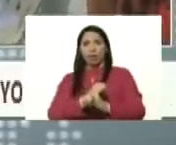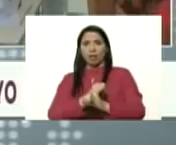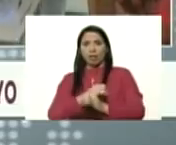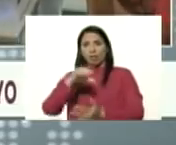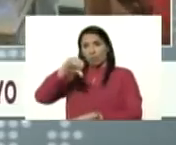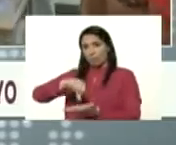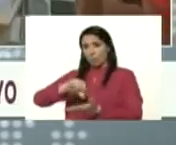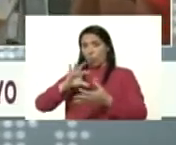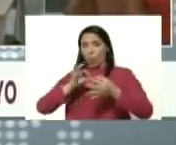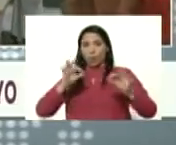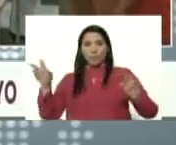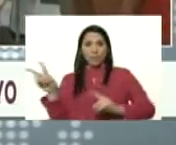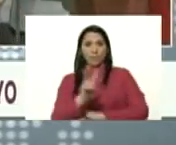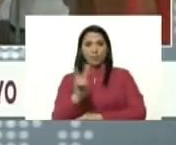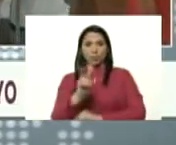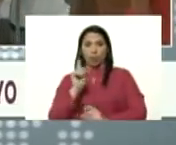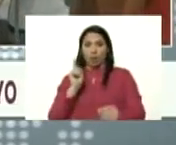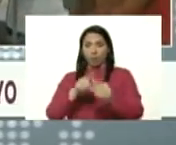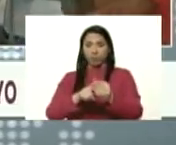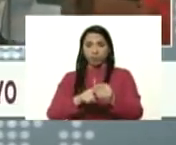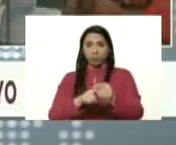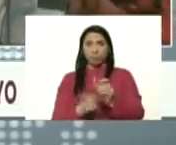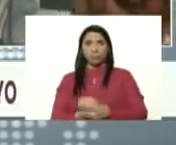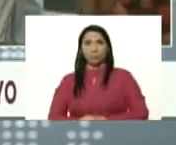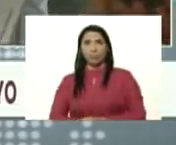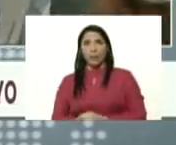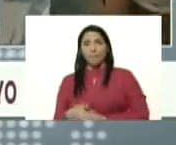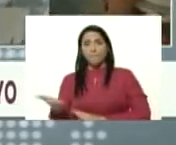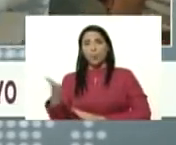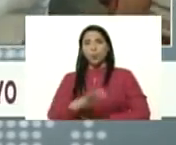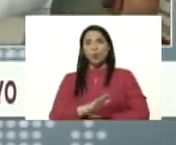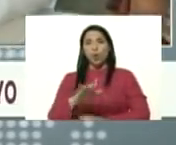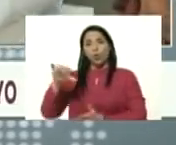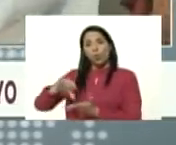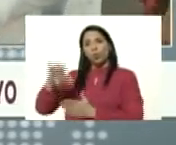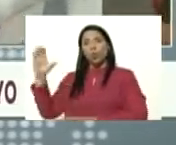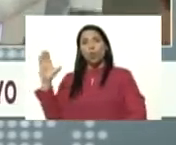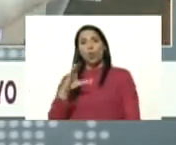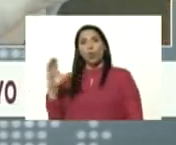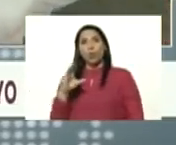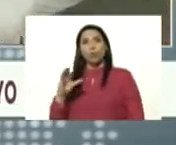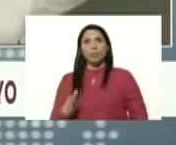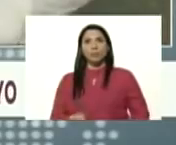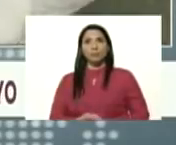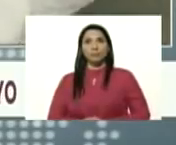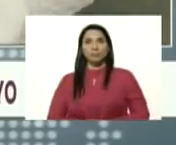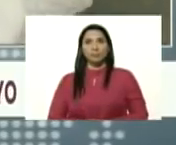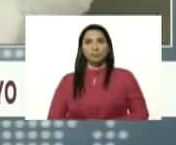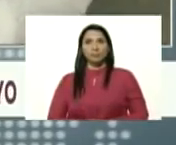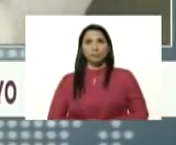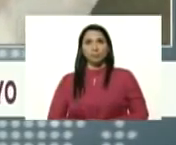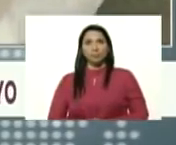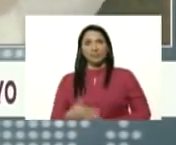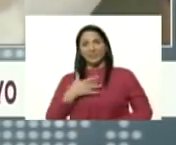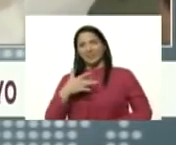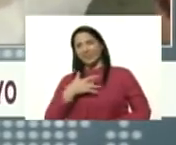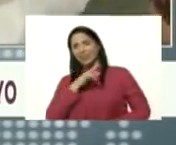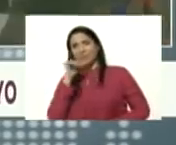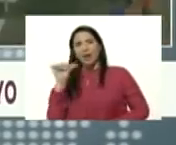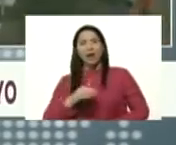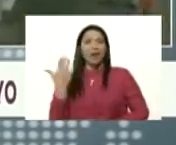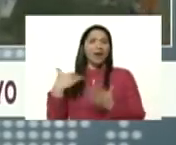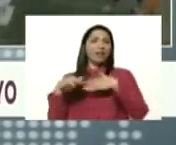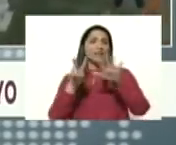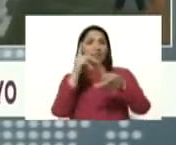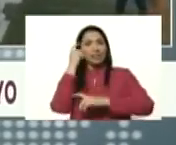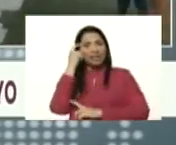Selección Olímpica de Venezuela, de bádminton, que murió en Medellín, Colombia. se sintió mal hace 7 días y